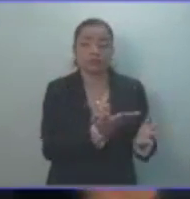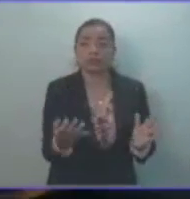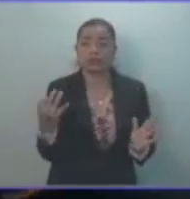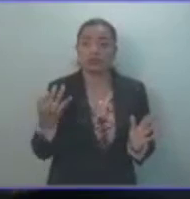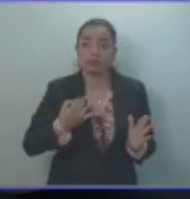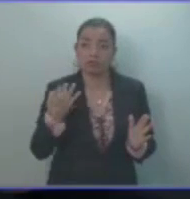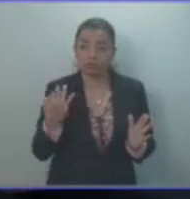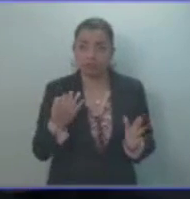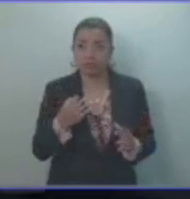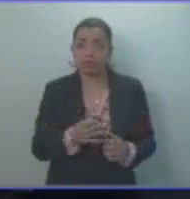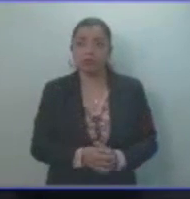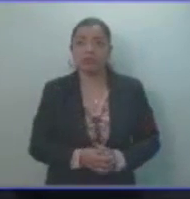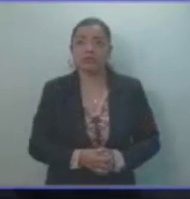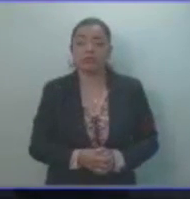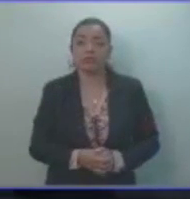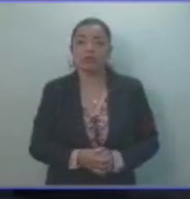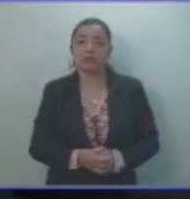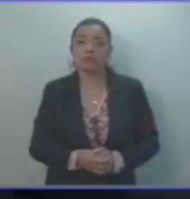Hacienda tenerlo listo?